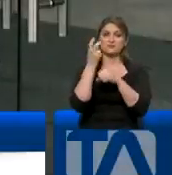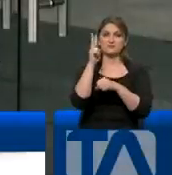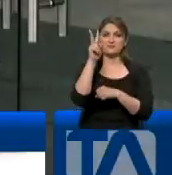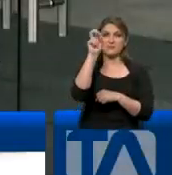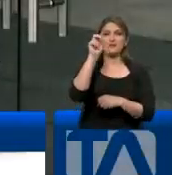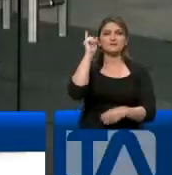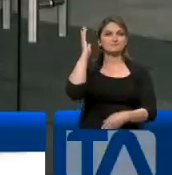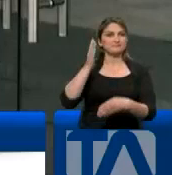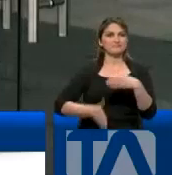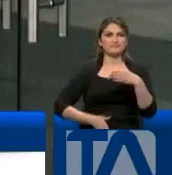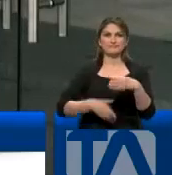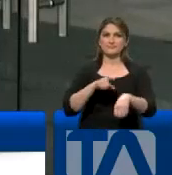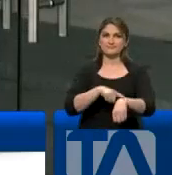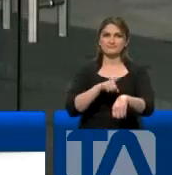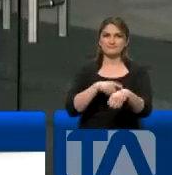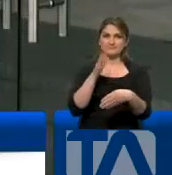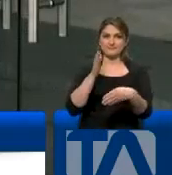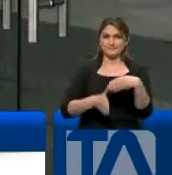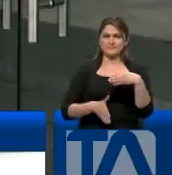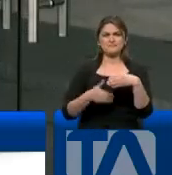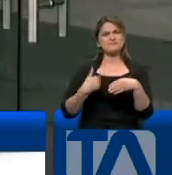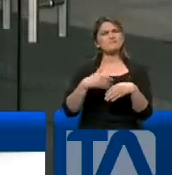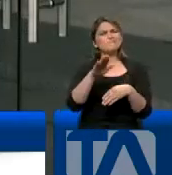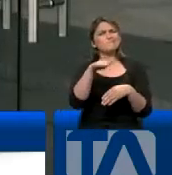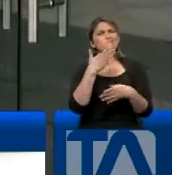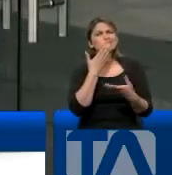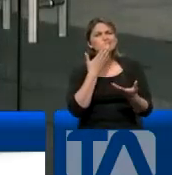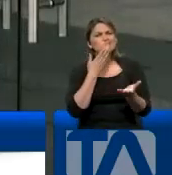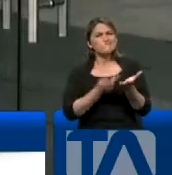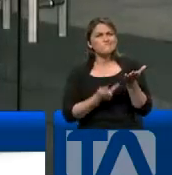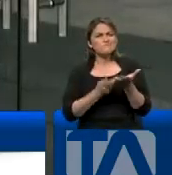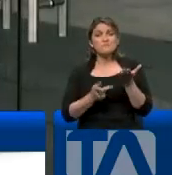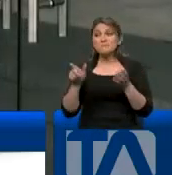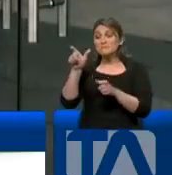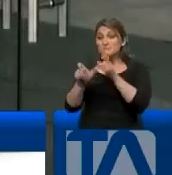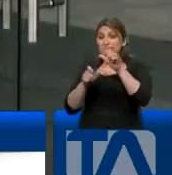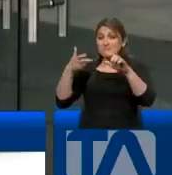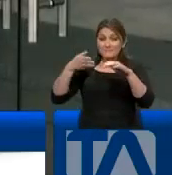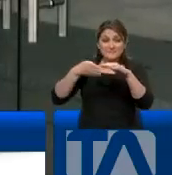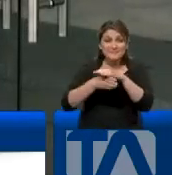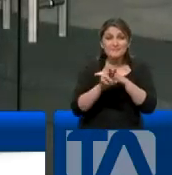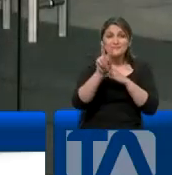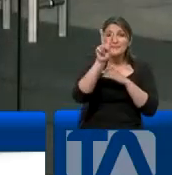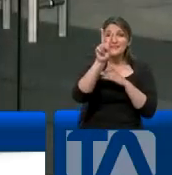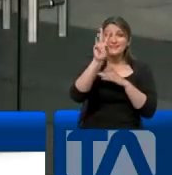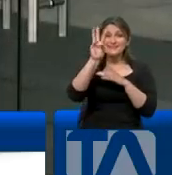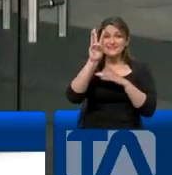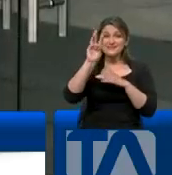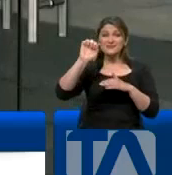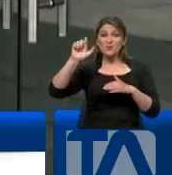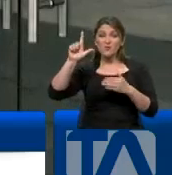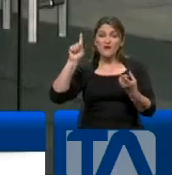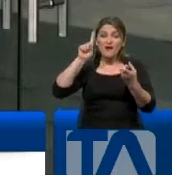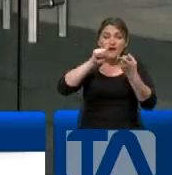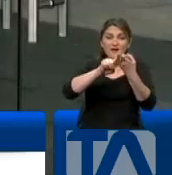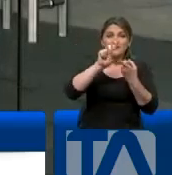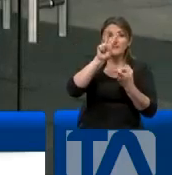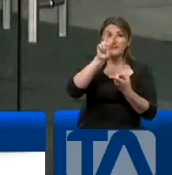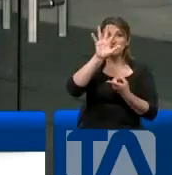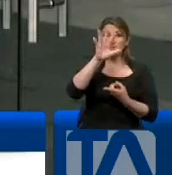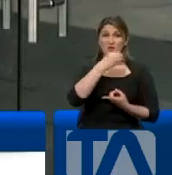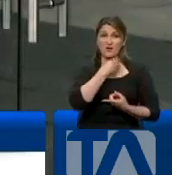ingresaron al país entre el 26 de julio y el 25 de agosto? Pues según la Cancillería, ellos no podrán optar por este proceso